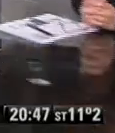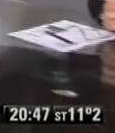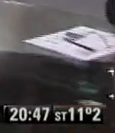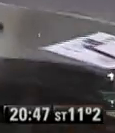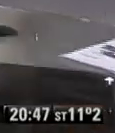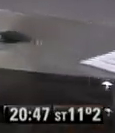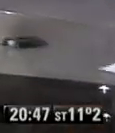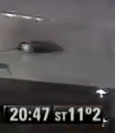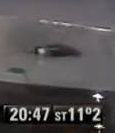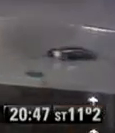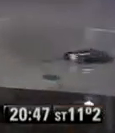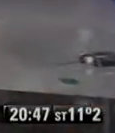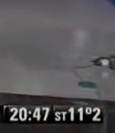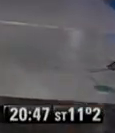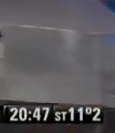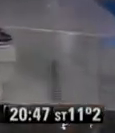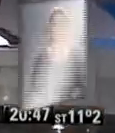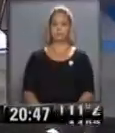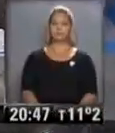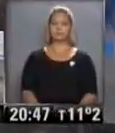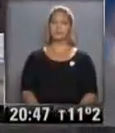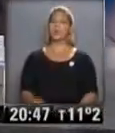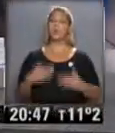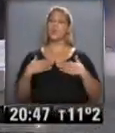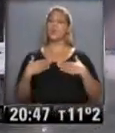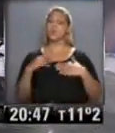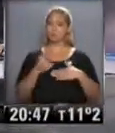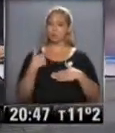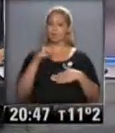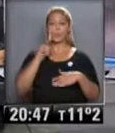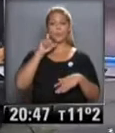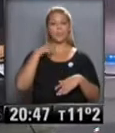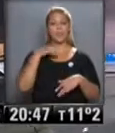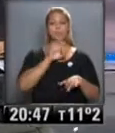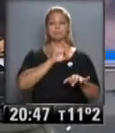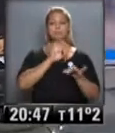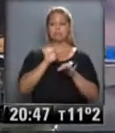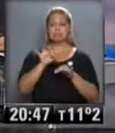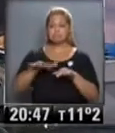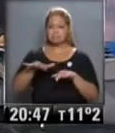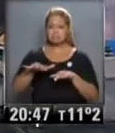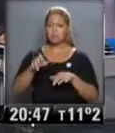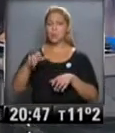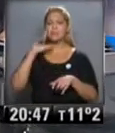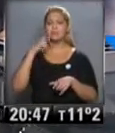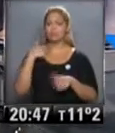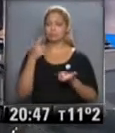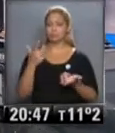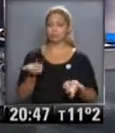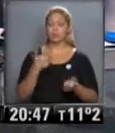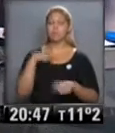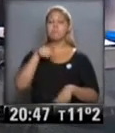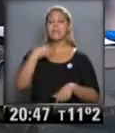Los restos de Videla no llegaron a Mercedes, donde se presume será enterrado. Mañana en la plaza principal de esa ciudad habrá